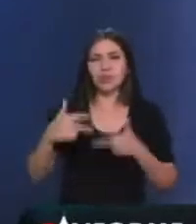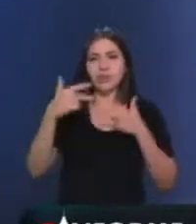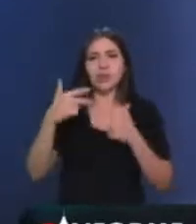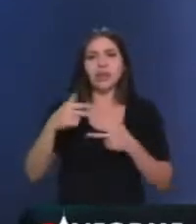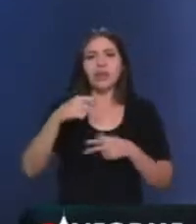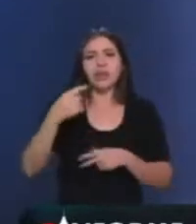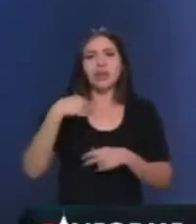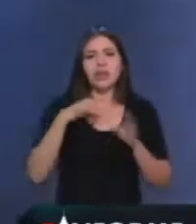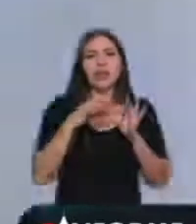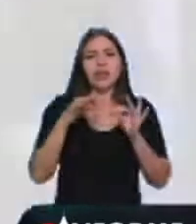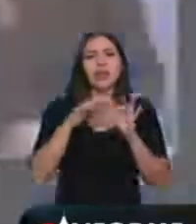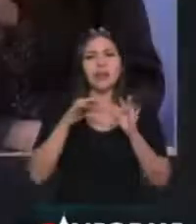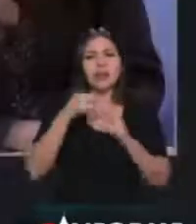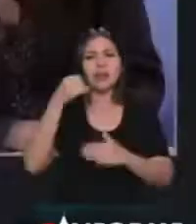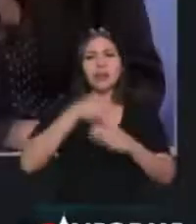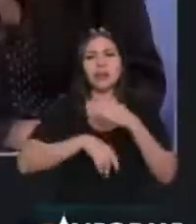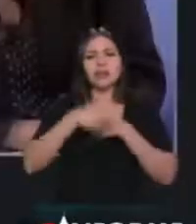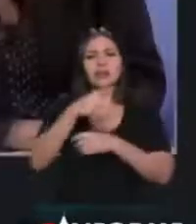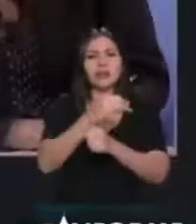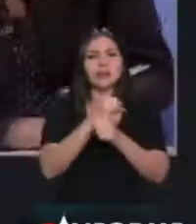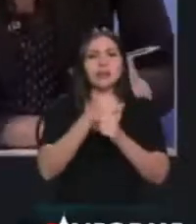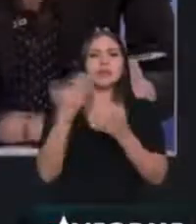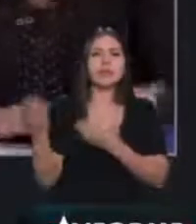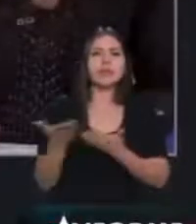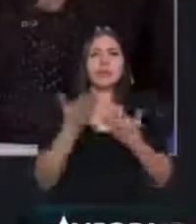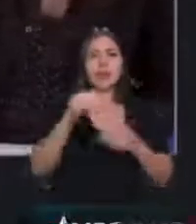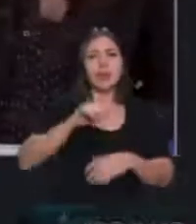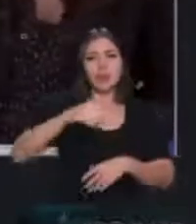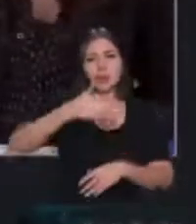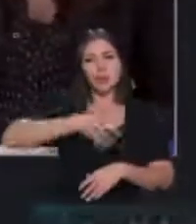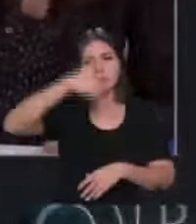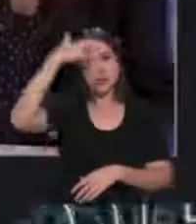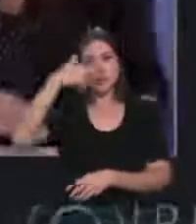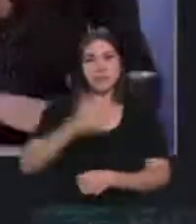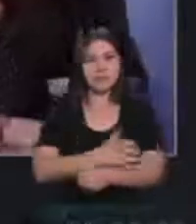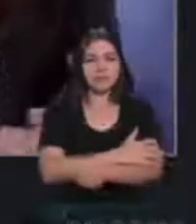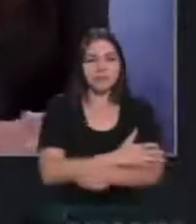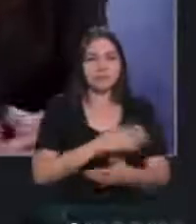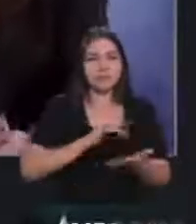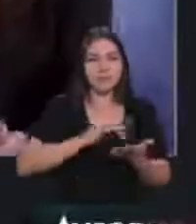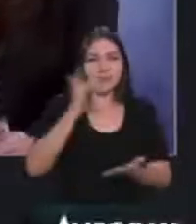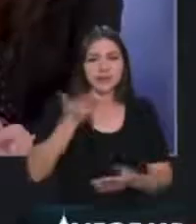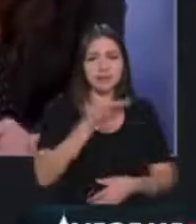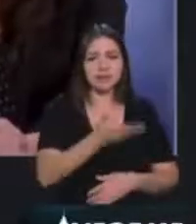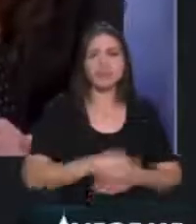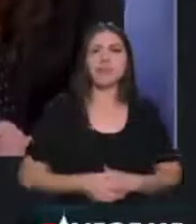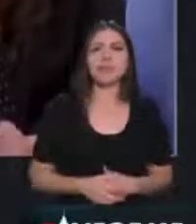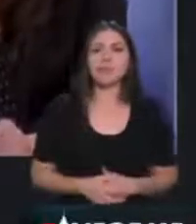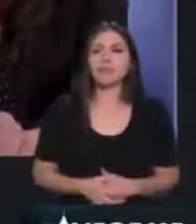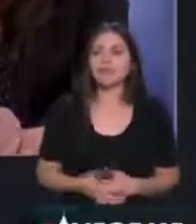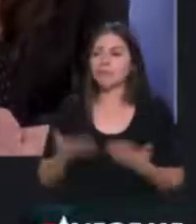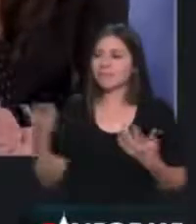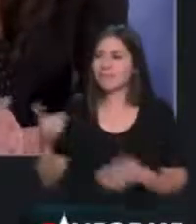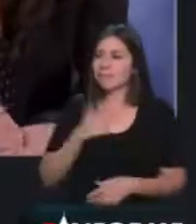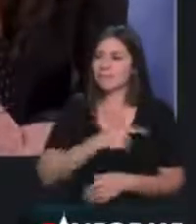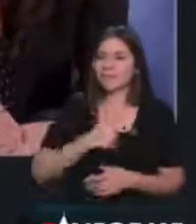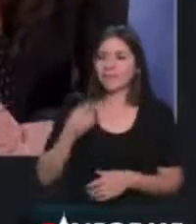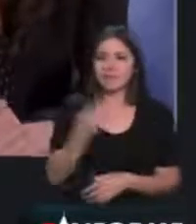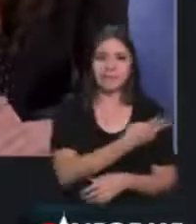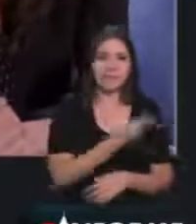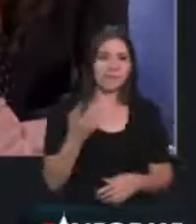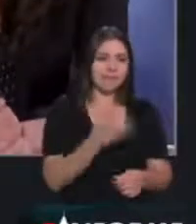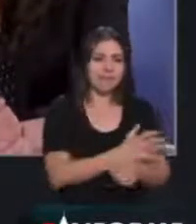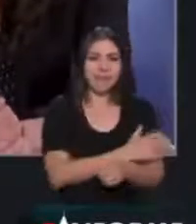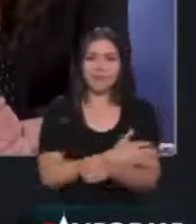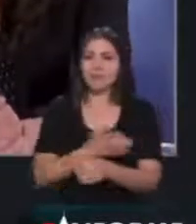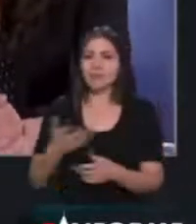Jesús, ¿cómo estás? Muy buenas noches, gracias por acompañarnos. No, gracias a ustedes, es Hola, un placer estar con ambos. Hola, ¿qué tal? Jesús, pues estamos